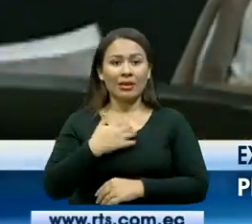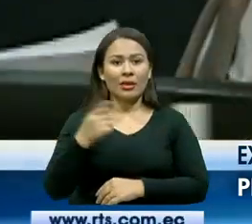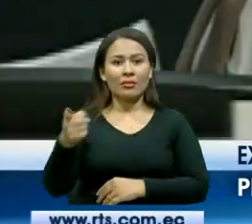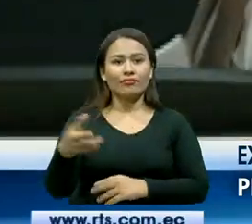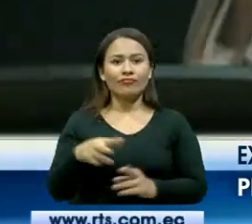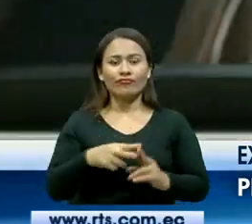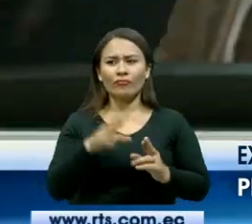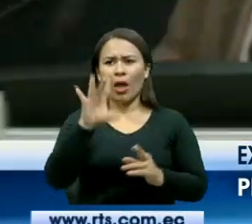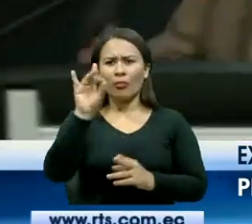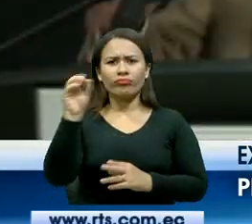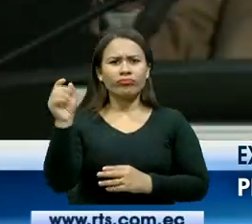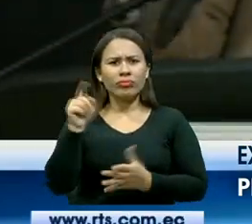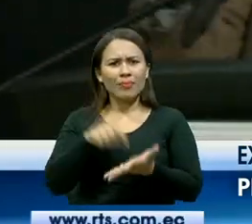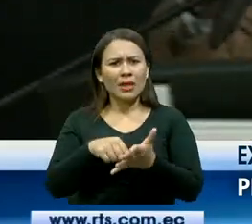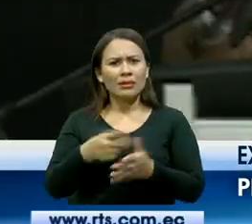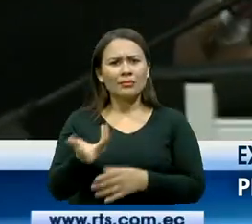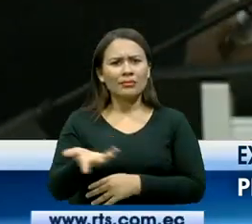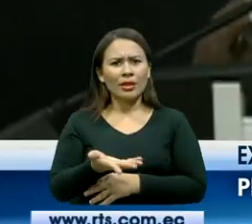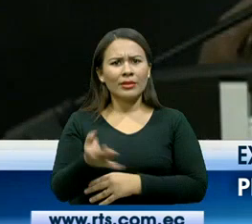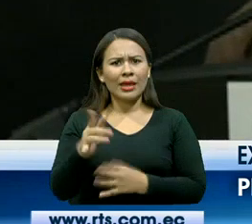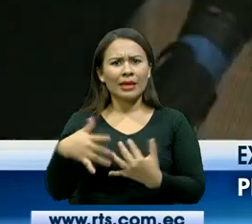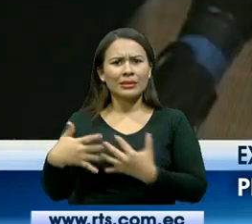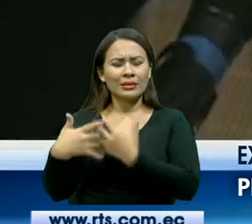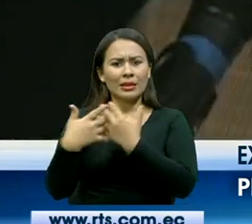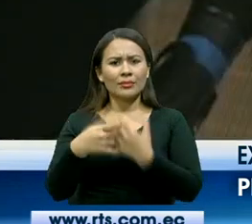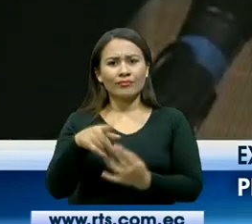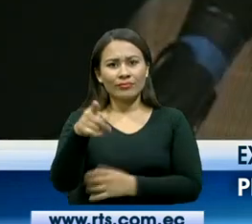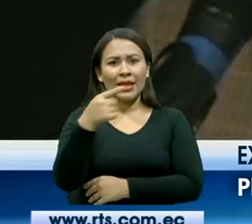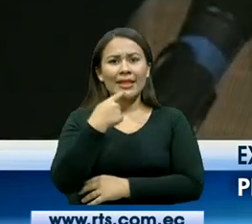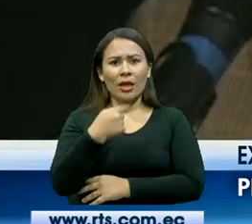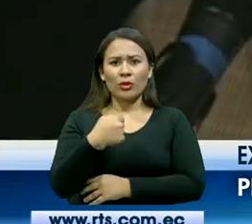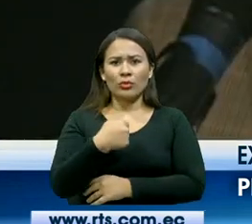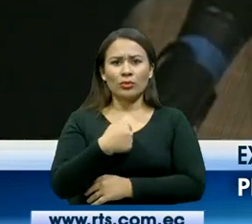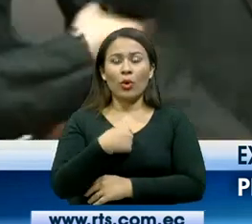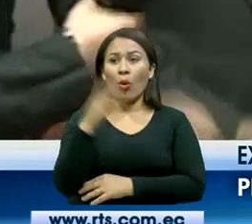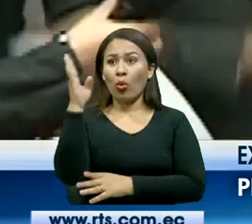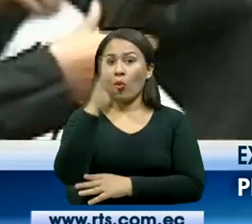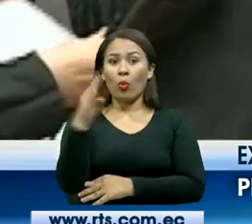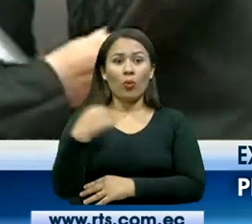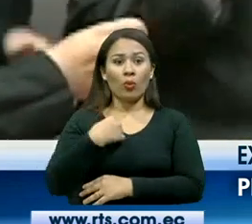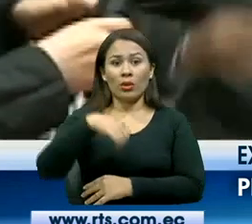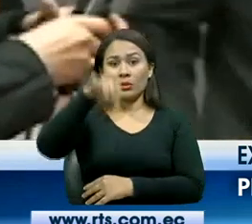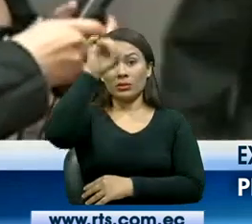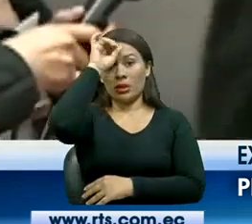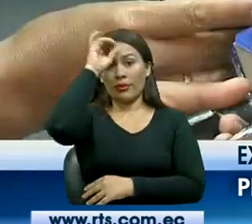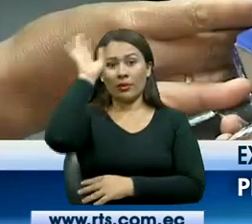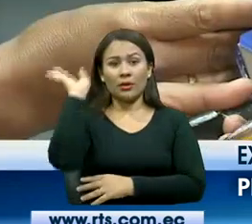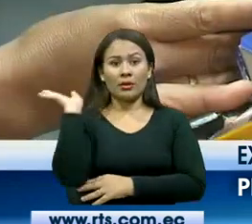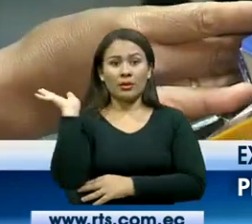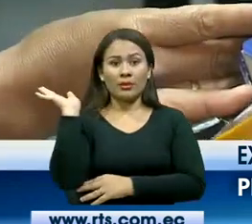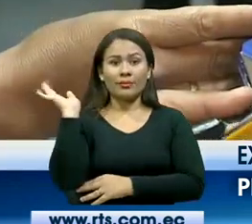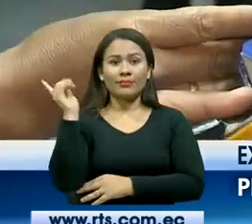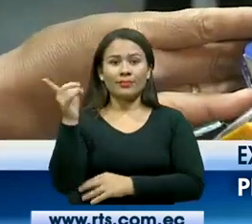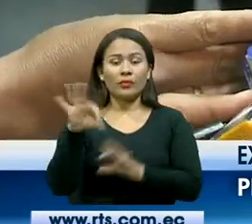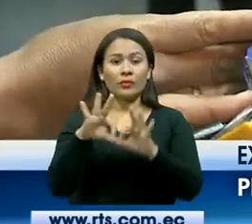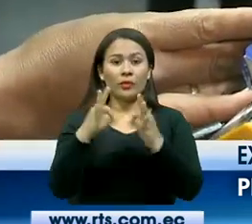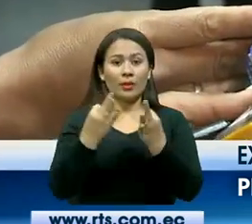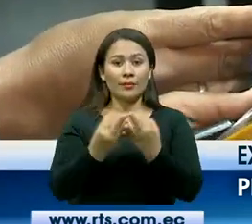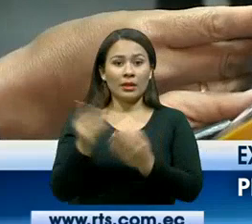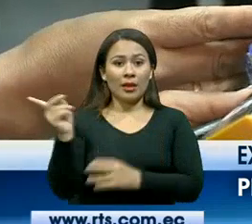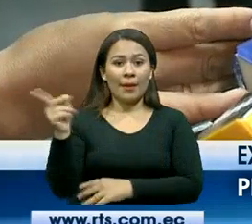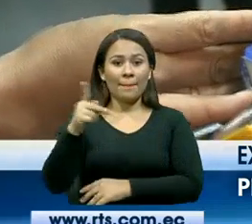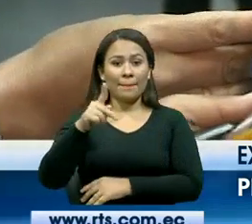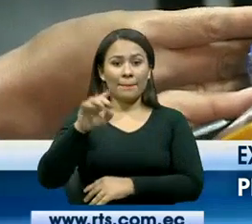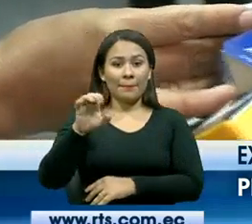un comunicado emitido desde el exterior, Delgado aseguró que no fue notificado para esta providencia. Los familiares del señor